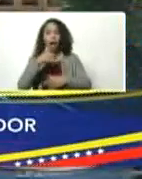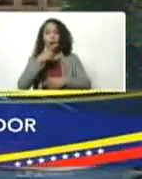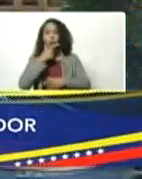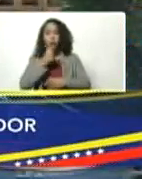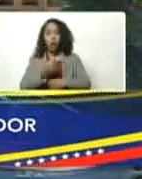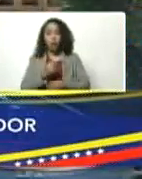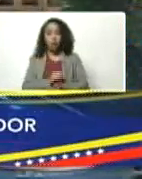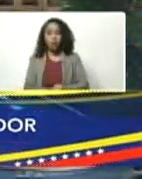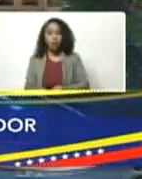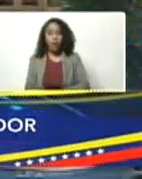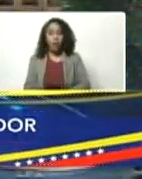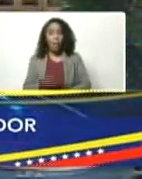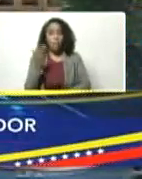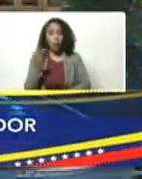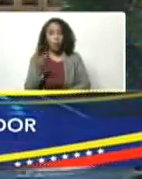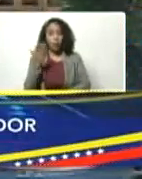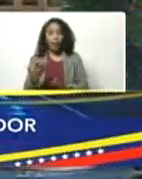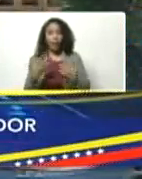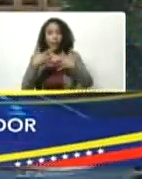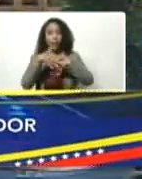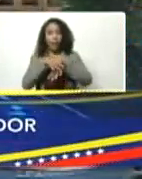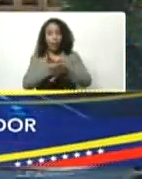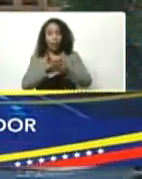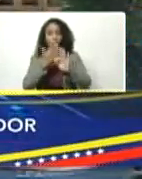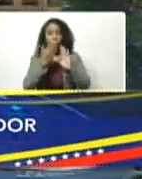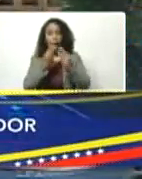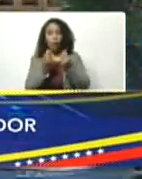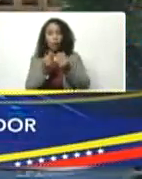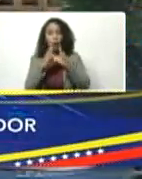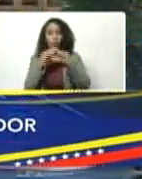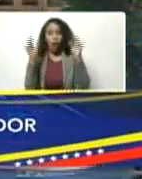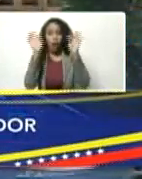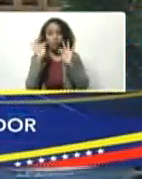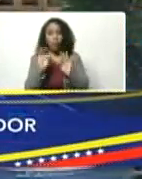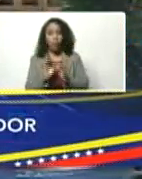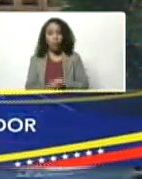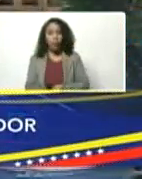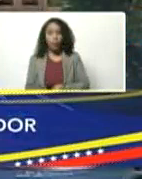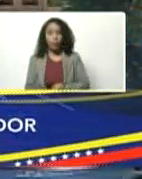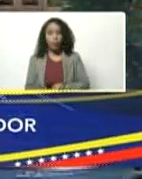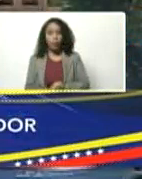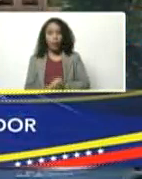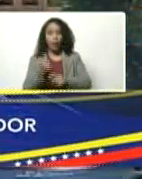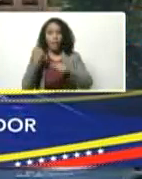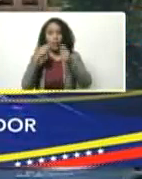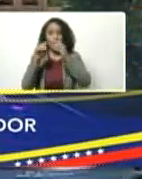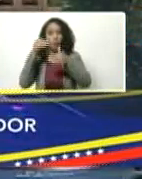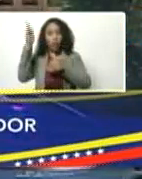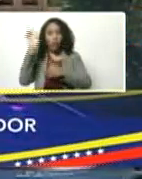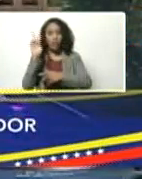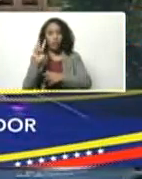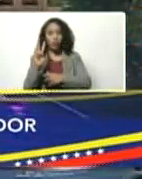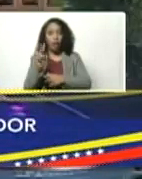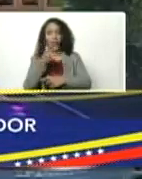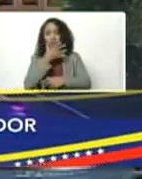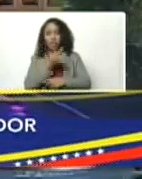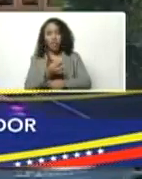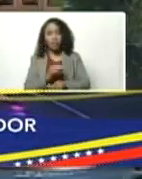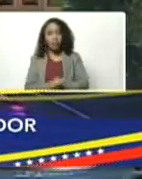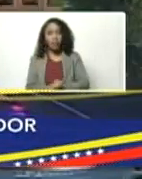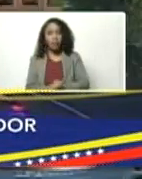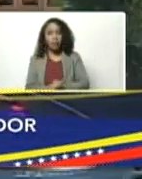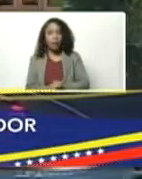importante, ¿no? Ir integrando la economía en todas sus fases. Exporta Fácil. Y además ir